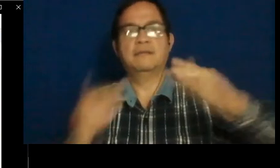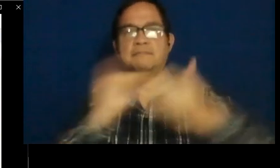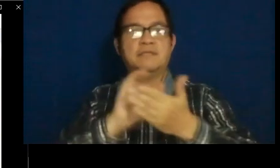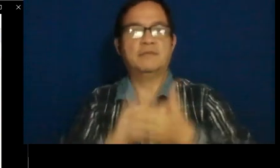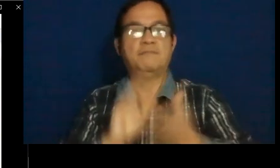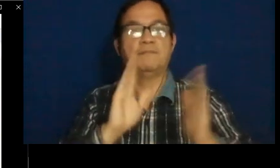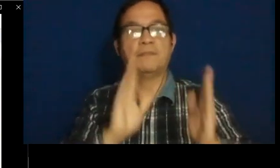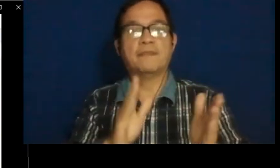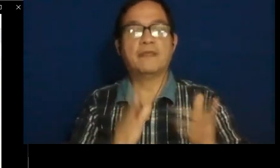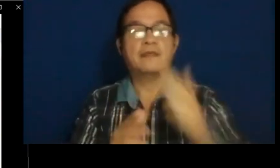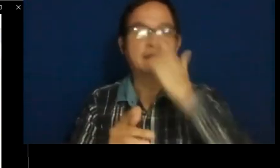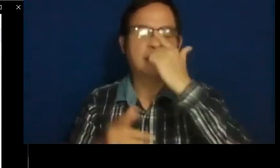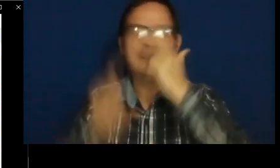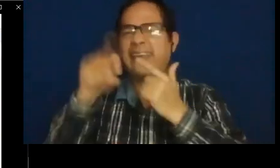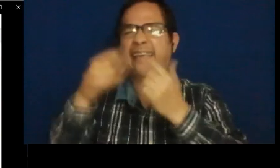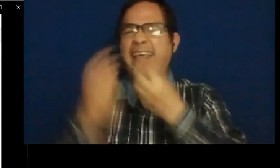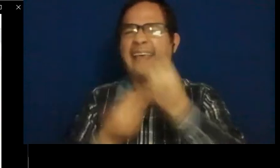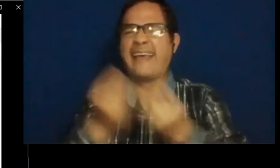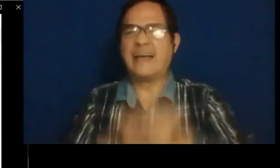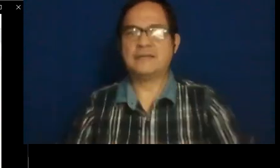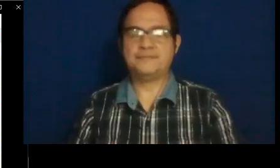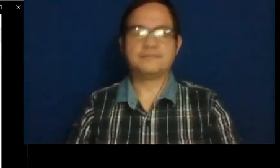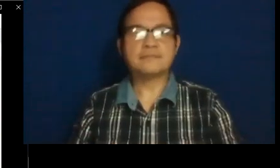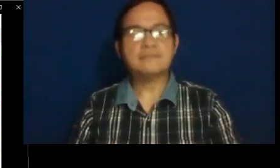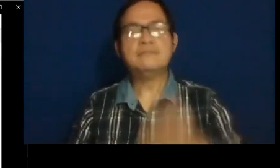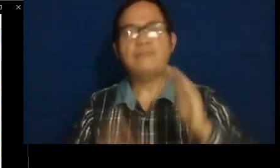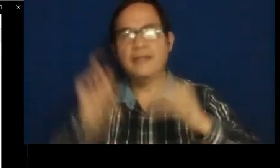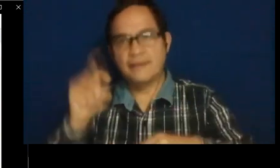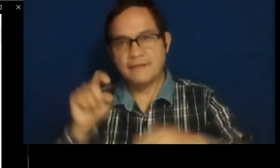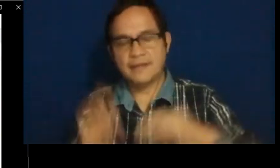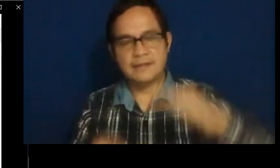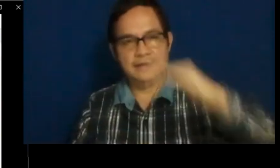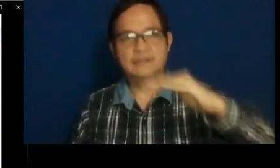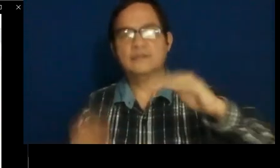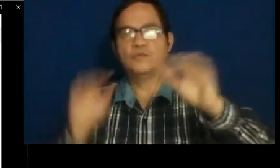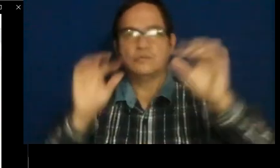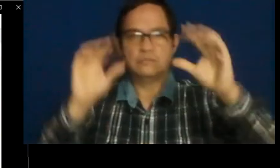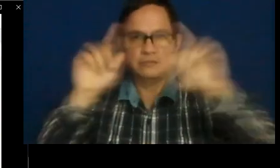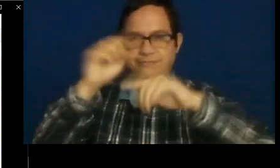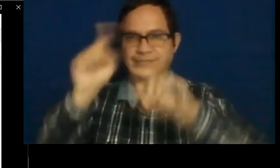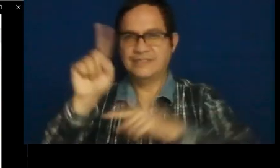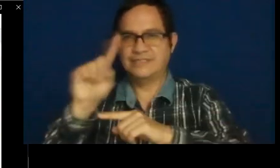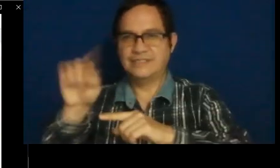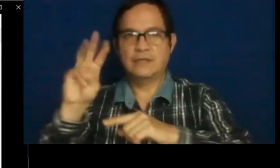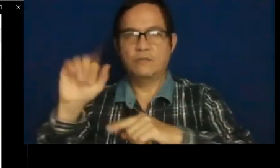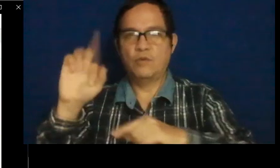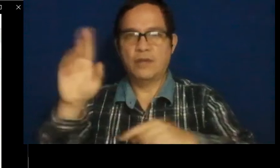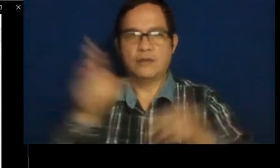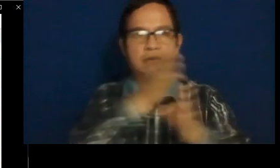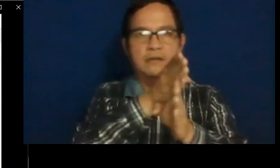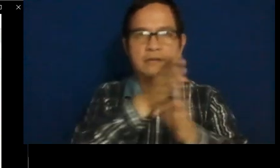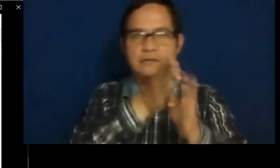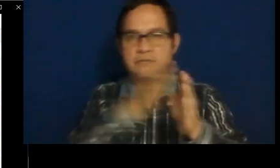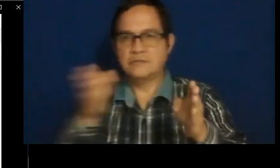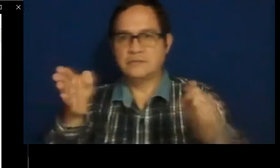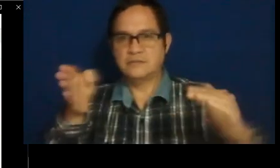valor. ¿Qué es lo que debo hacer? Ubicar el simulador a unas distancias en particular, hacer